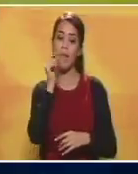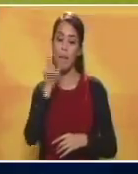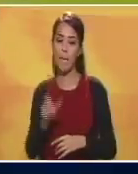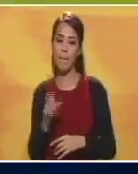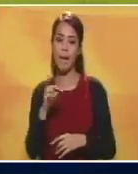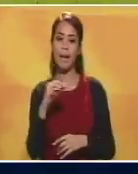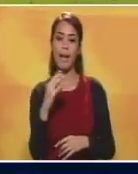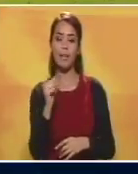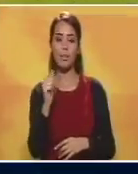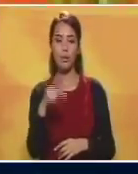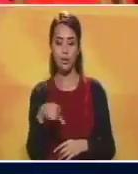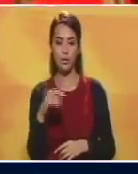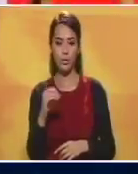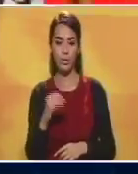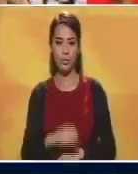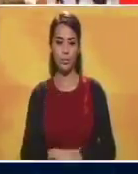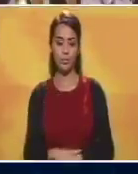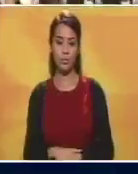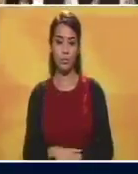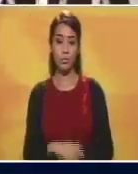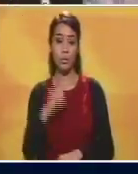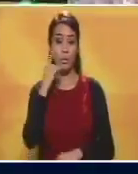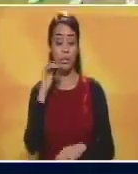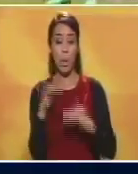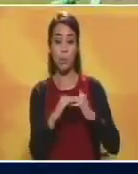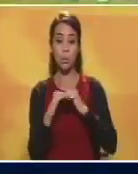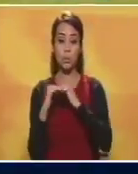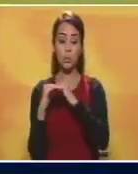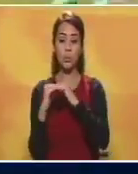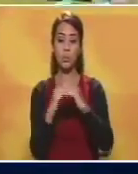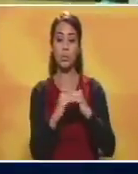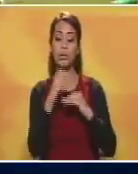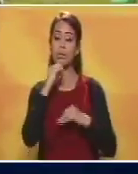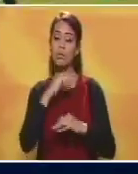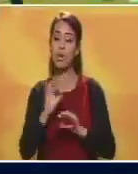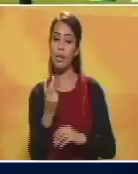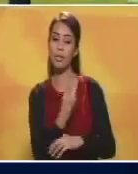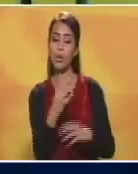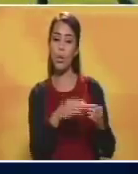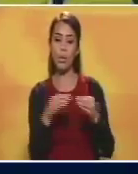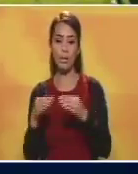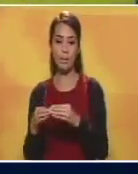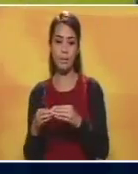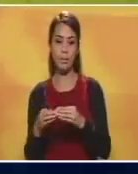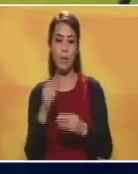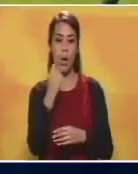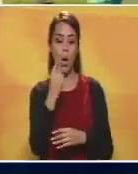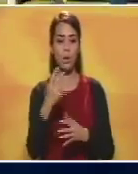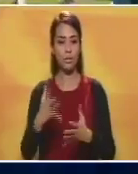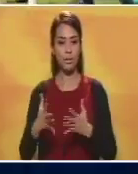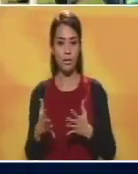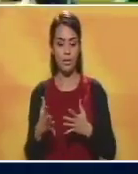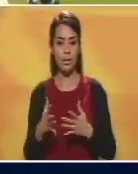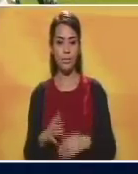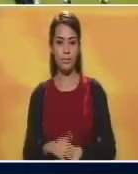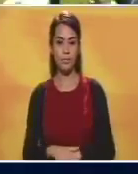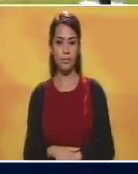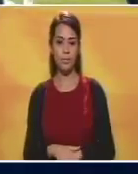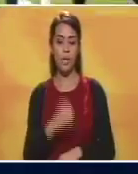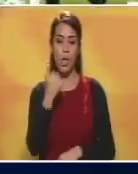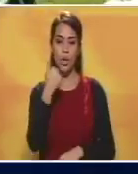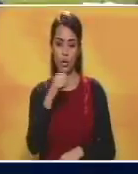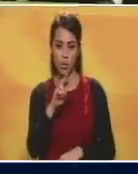Fernández. Es excesivamente pareja la serie histórica entre ambos equipos. 11 victorias por lado,